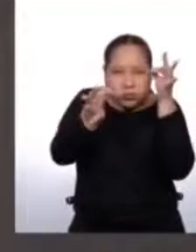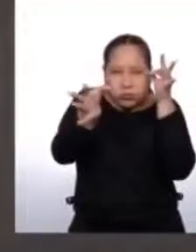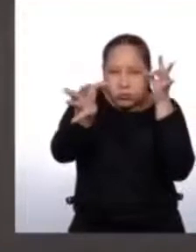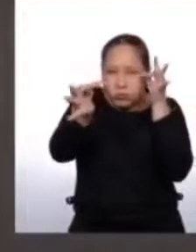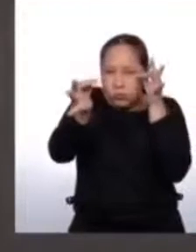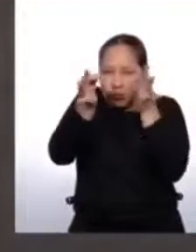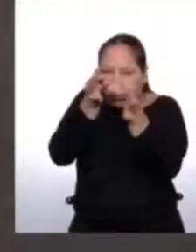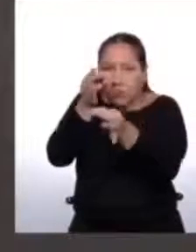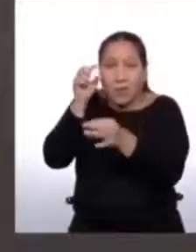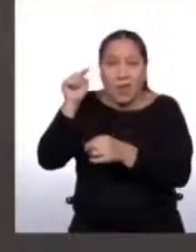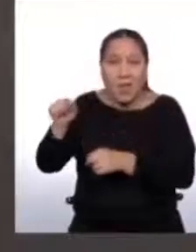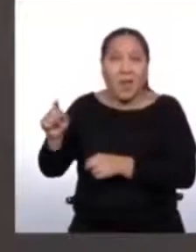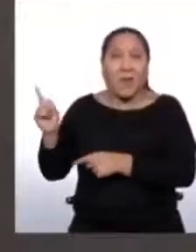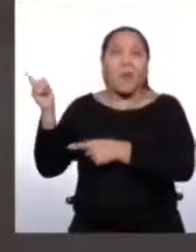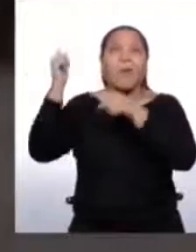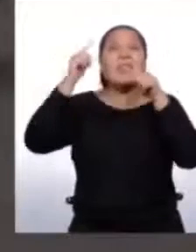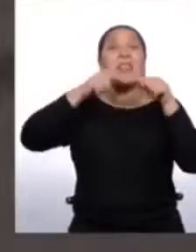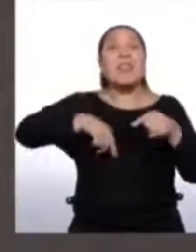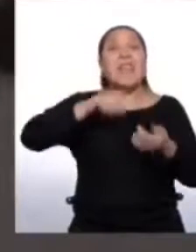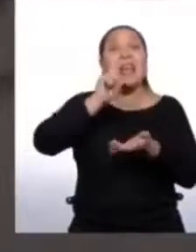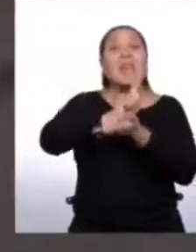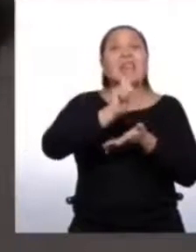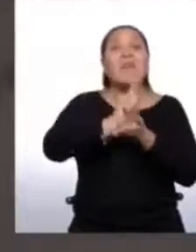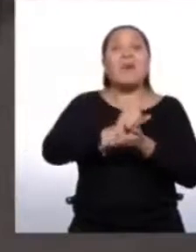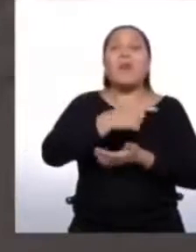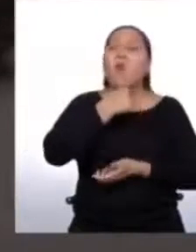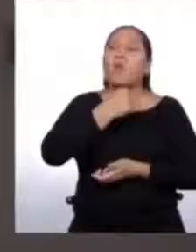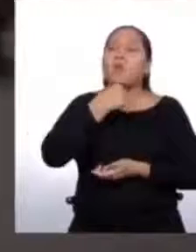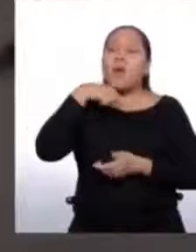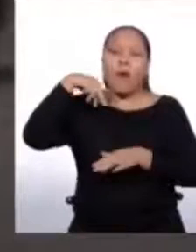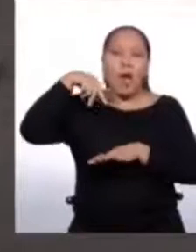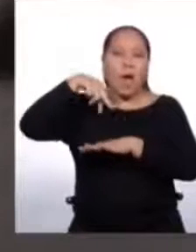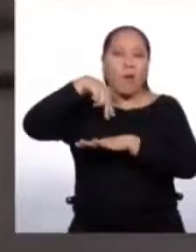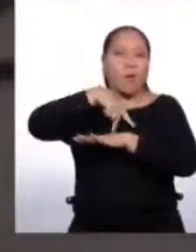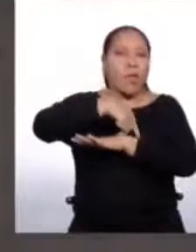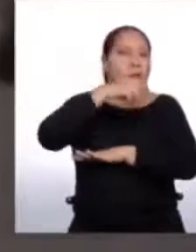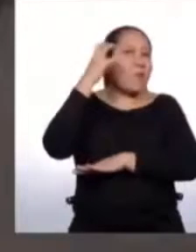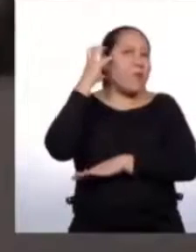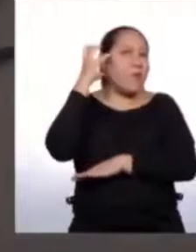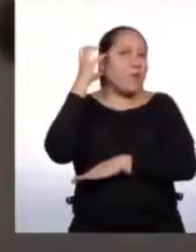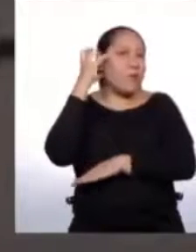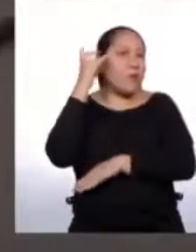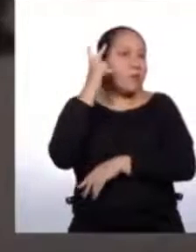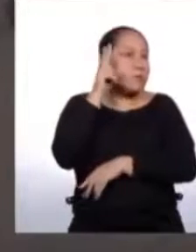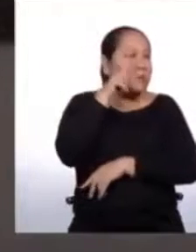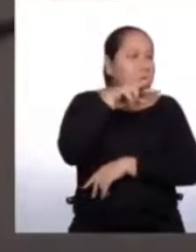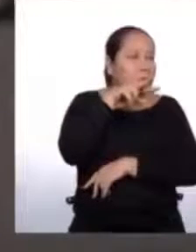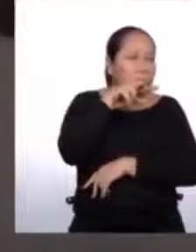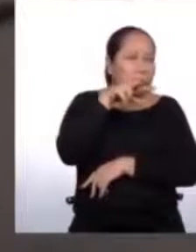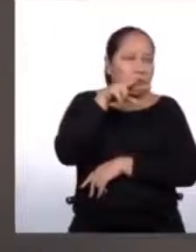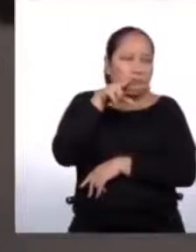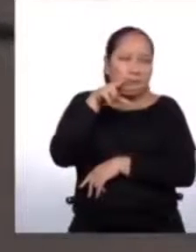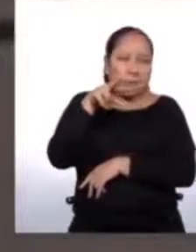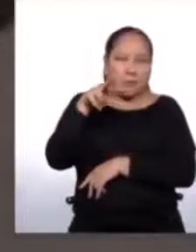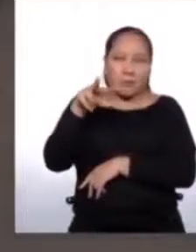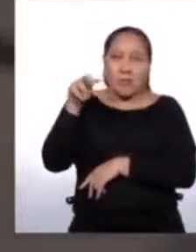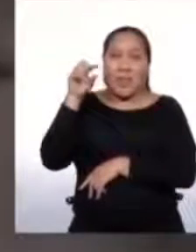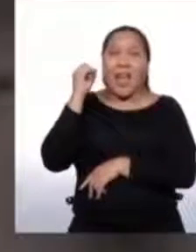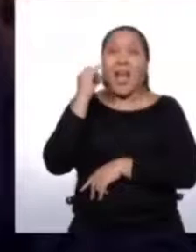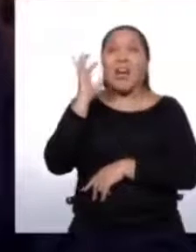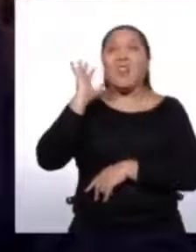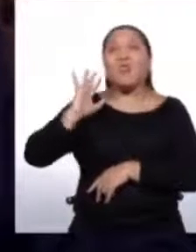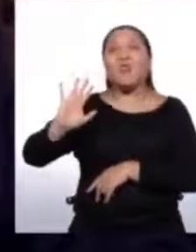venía a Lima le gustaba caminar por Miraflores, observar, y algunos de sus